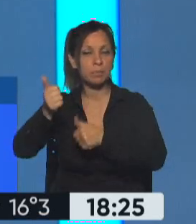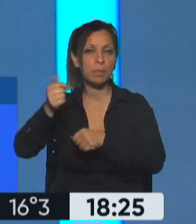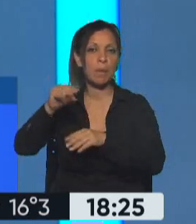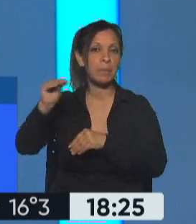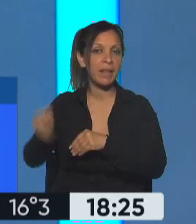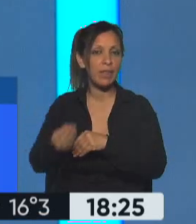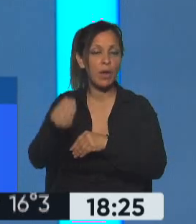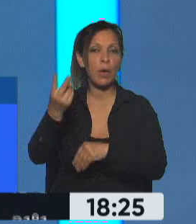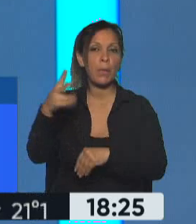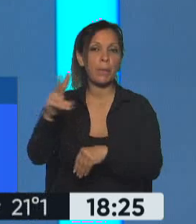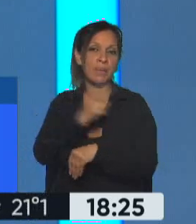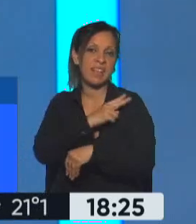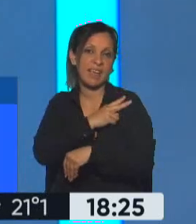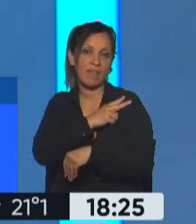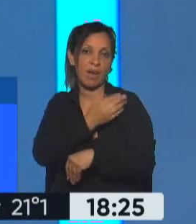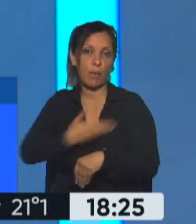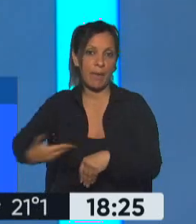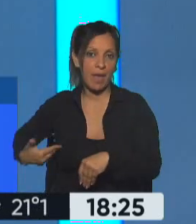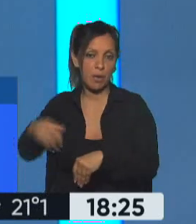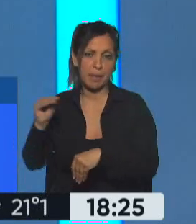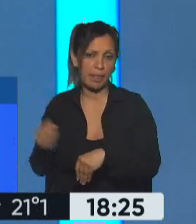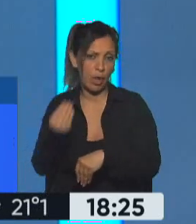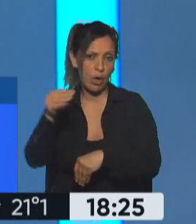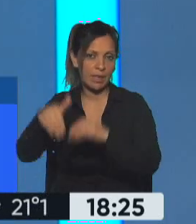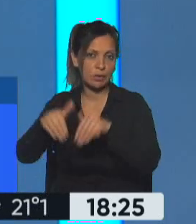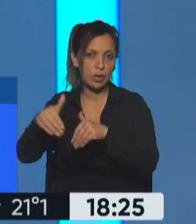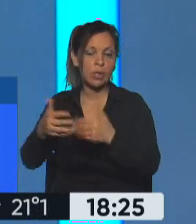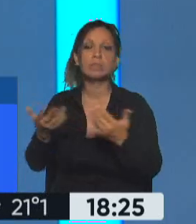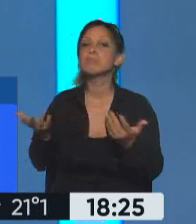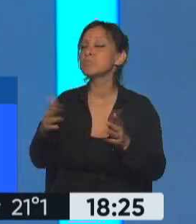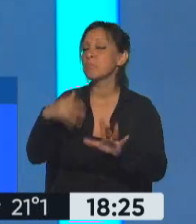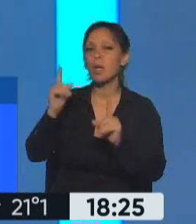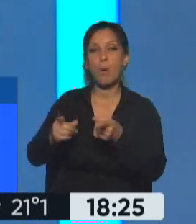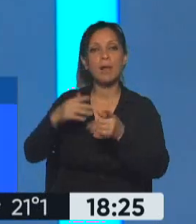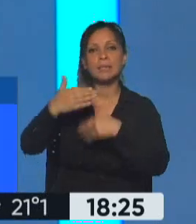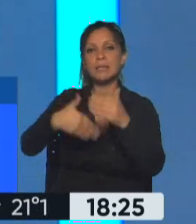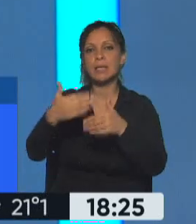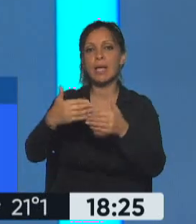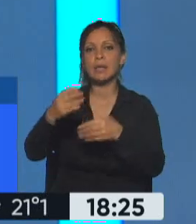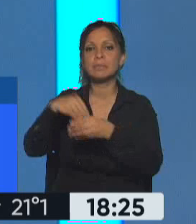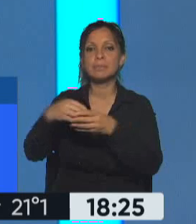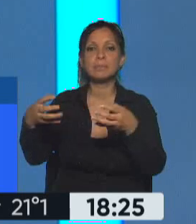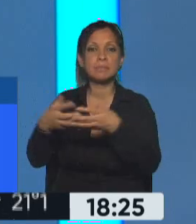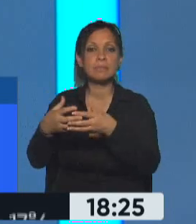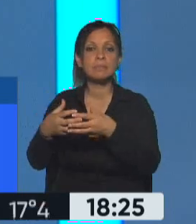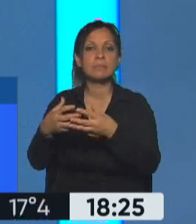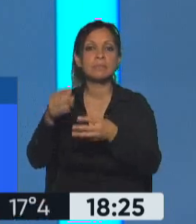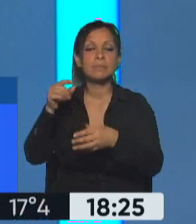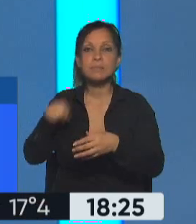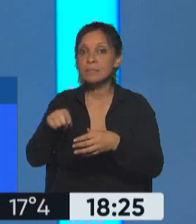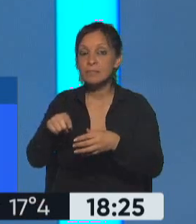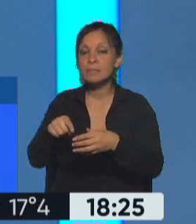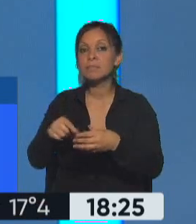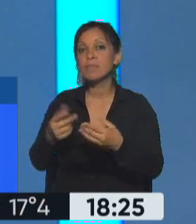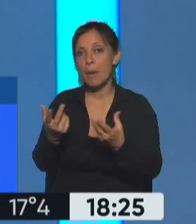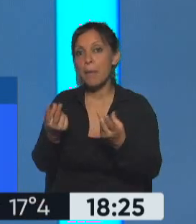la que era vicejefa de gobierno, ¿no? Y bueno, digamos, siguieron adelante en ese plano. En ese sentido es válido,